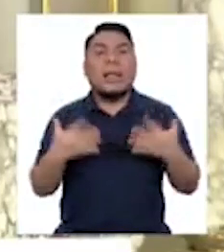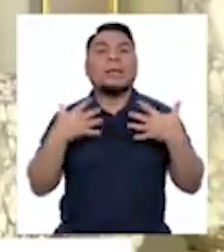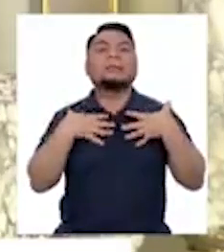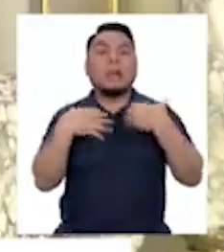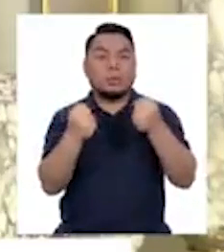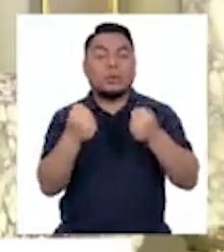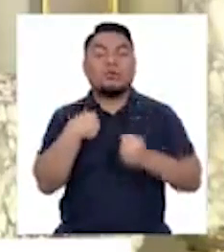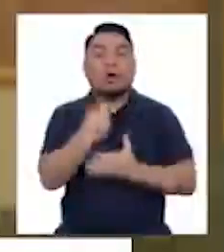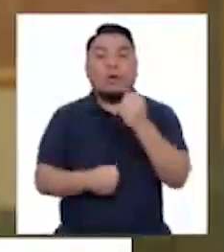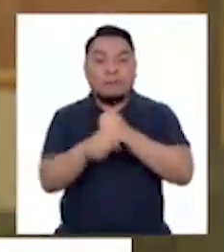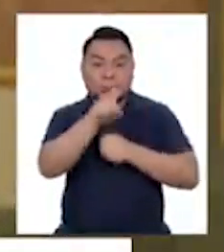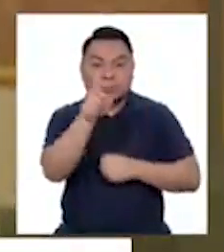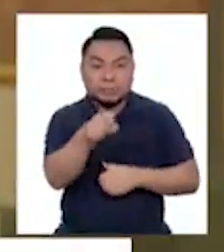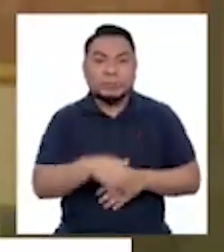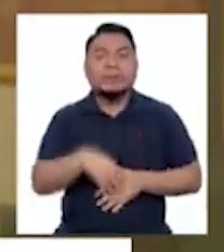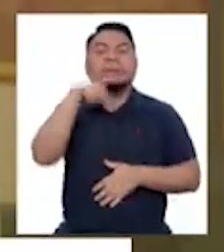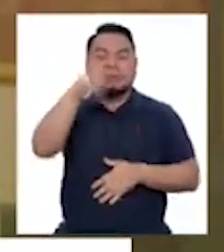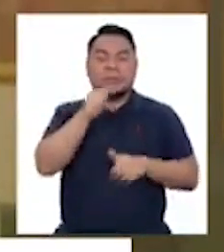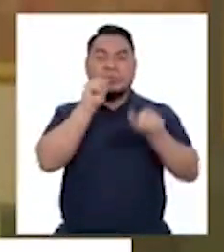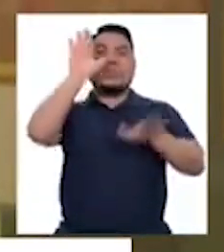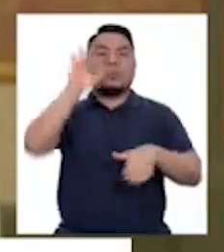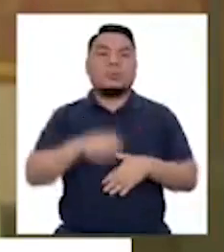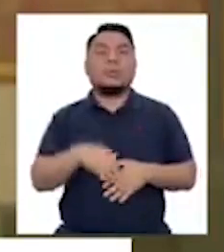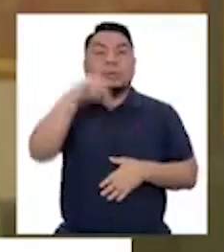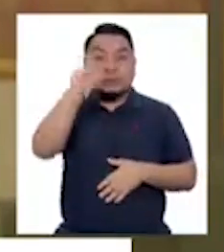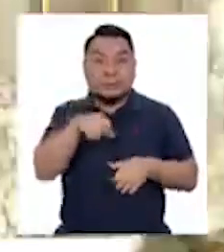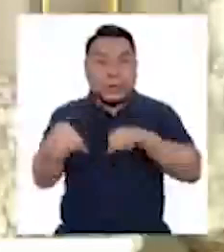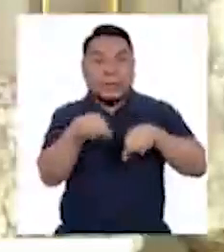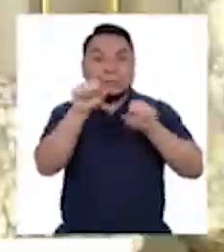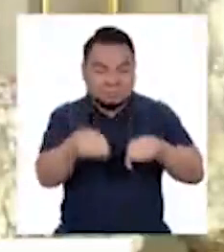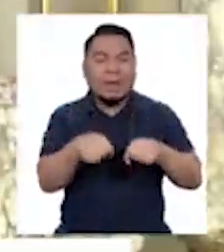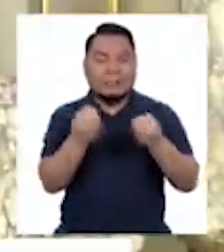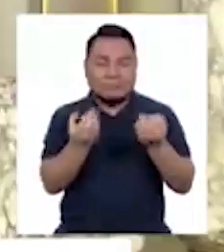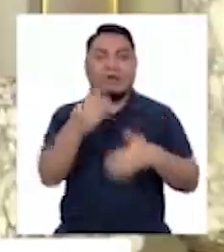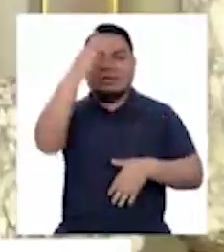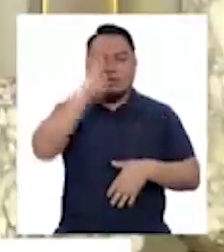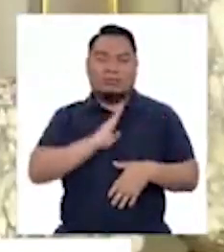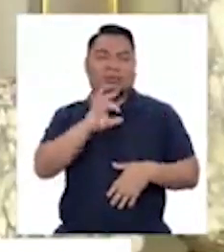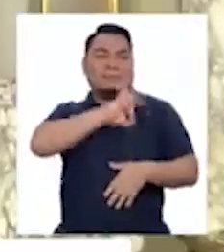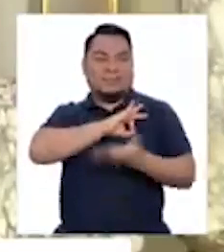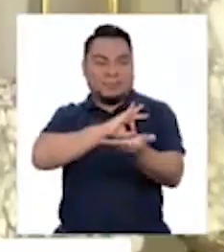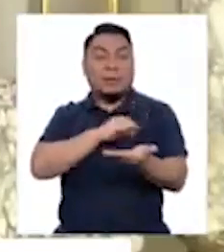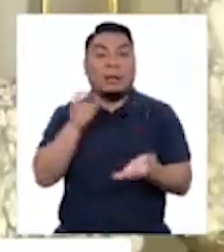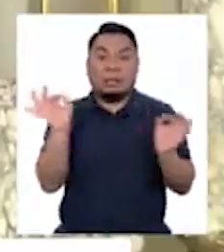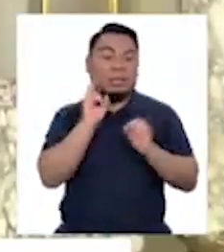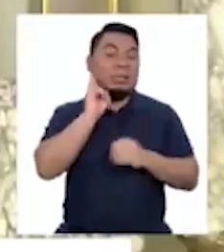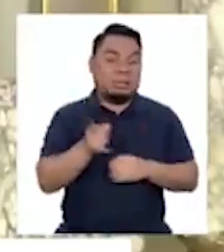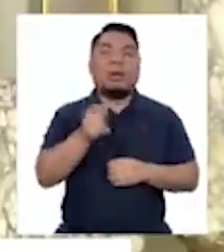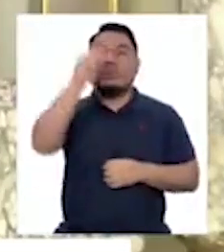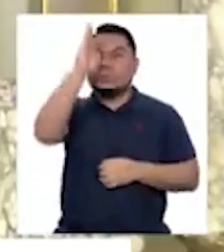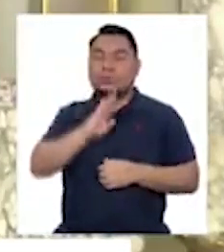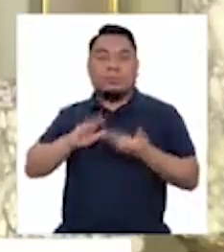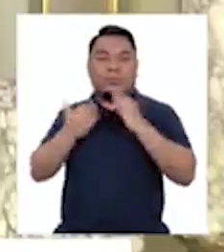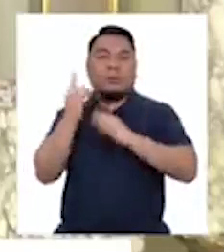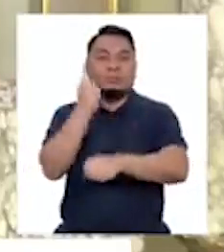Salud, que os confío. Sí, juro. Si así lo hiciereis, que Dios os premie, y si no, él y la patria os